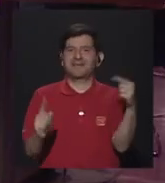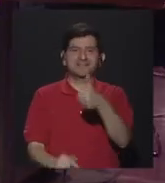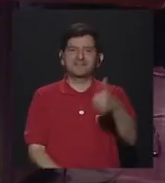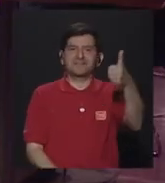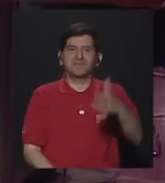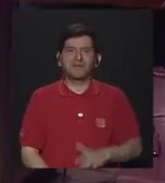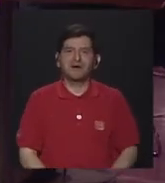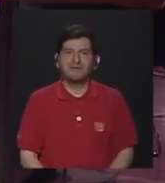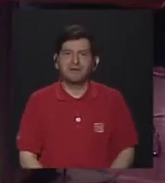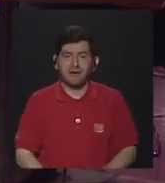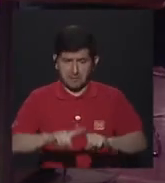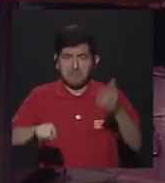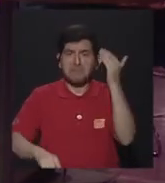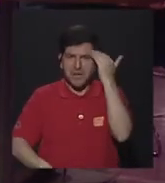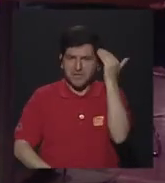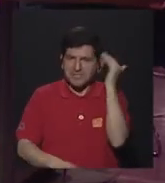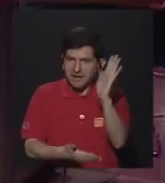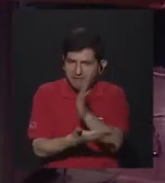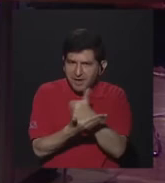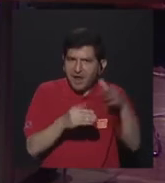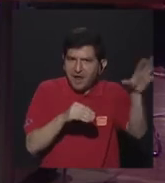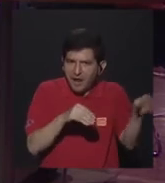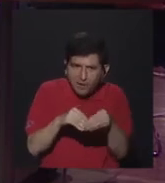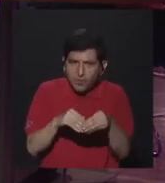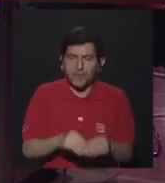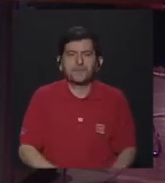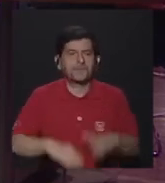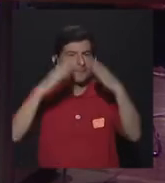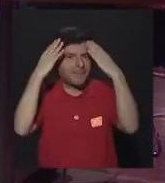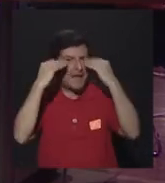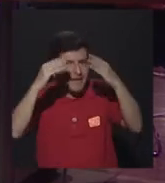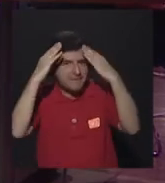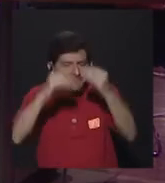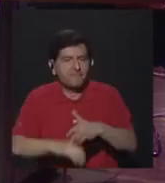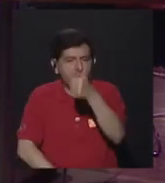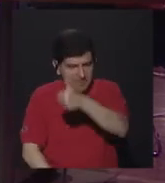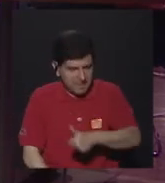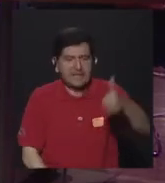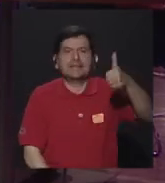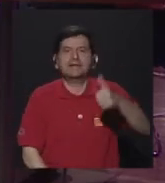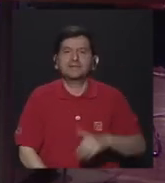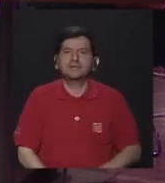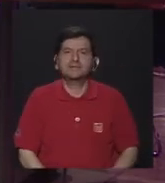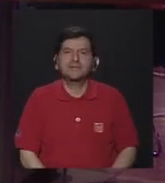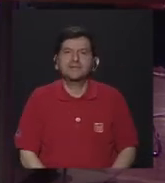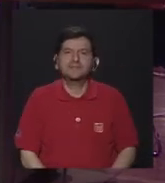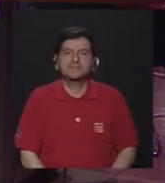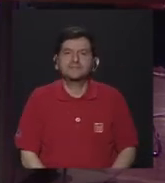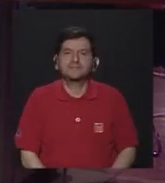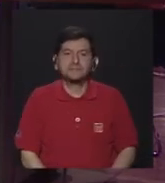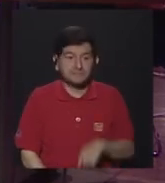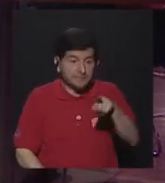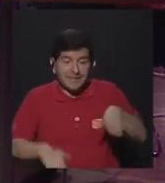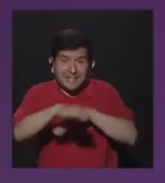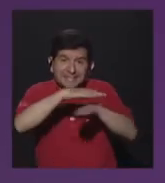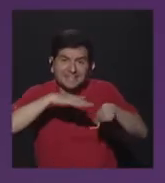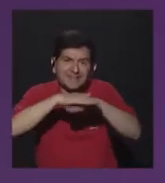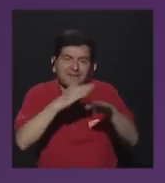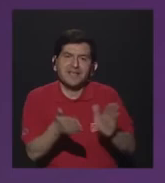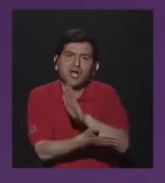rectoría pero sí sabemos algo adicional el informe de rectoría se basa en